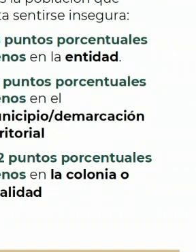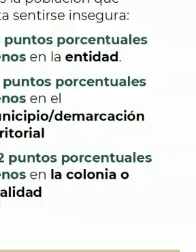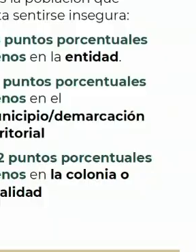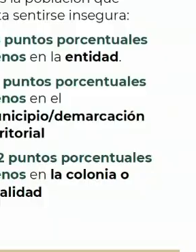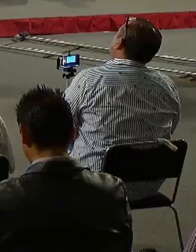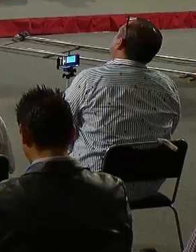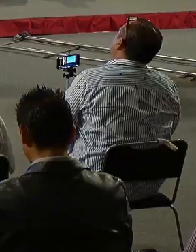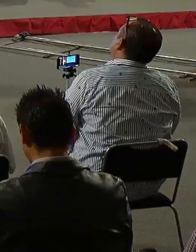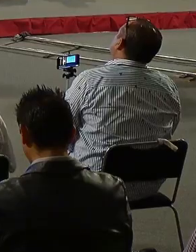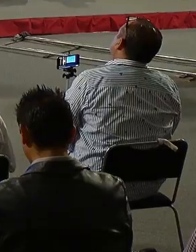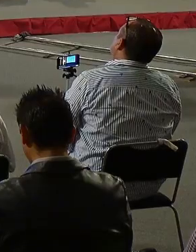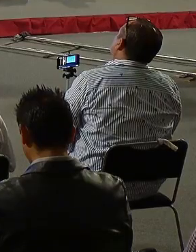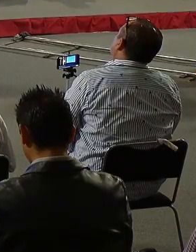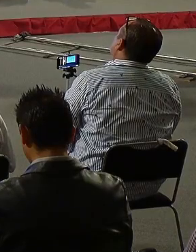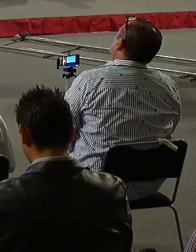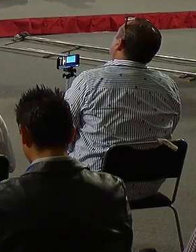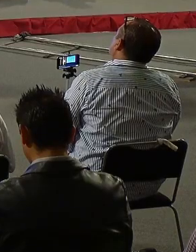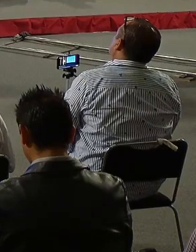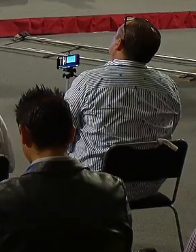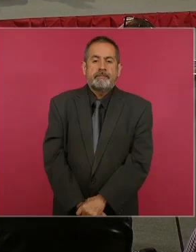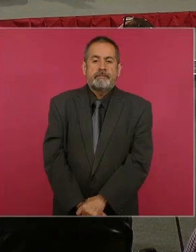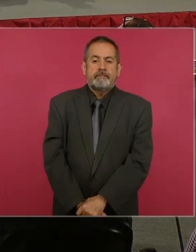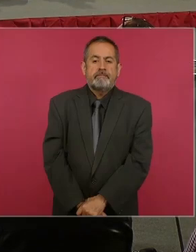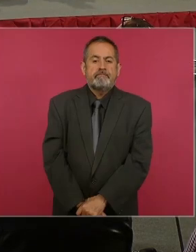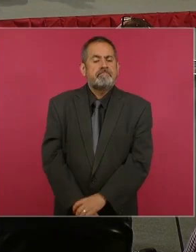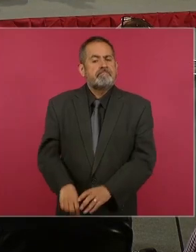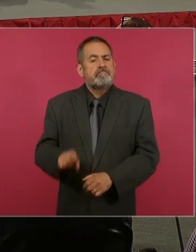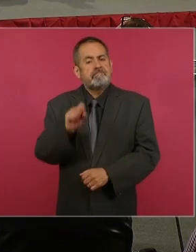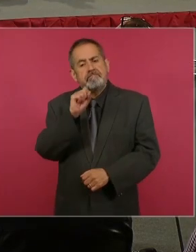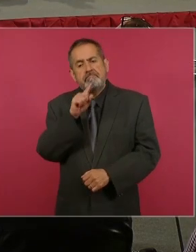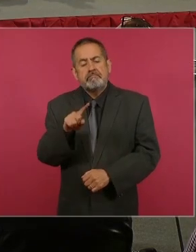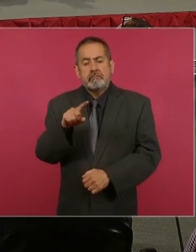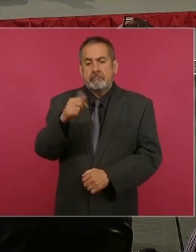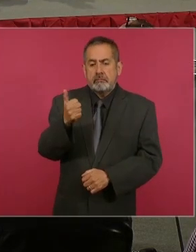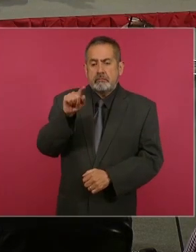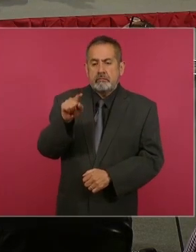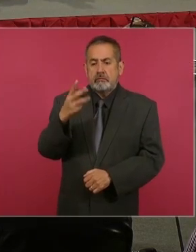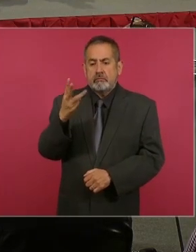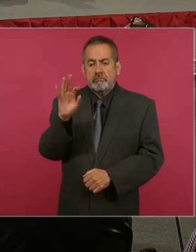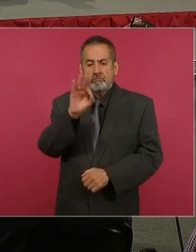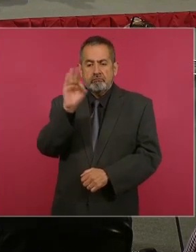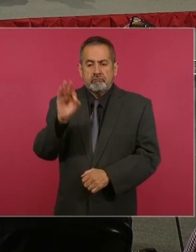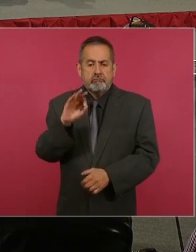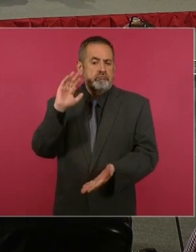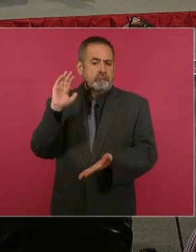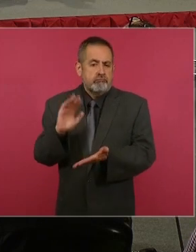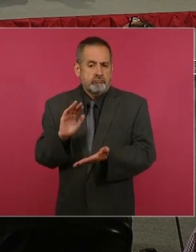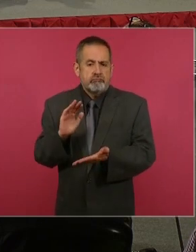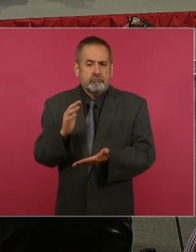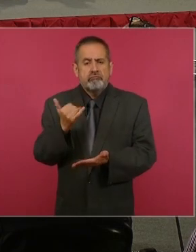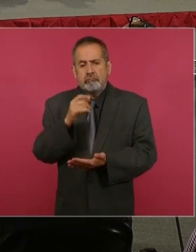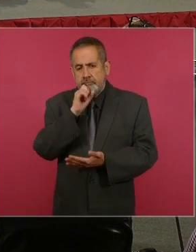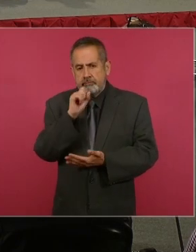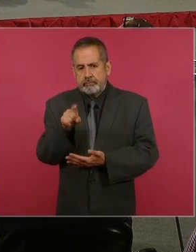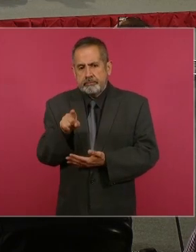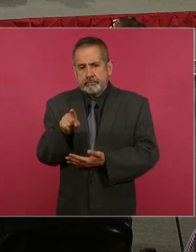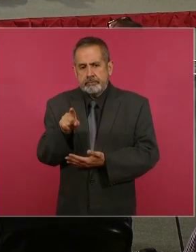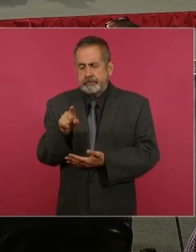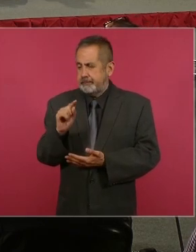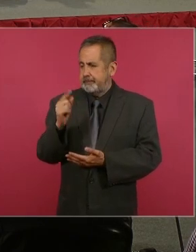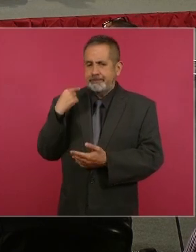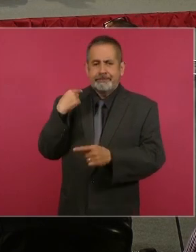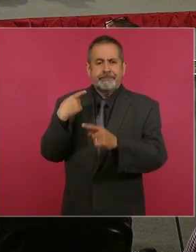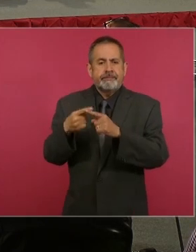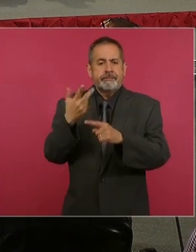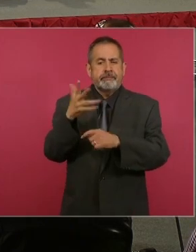municipal, también es una reducción de 6,3% menos, y es en los últimos